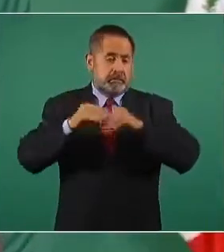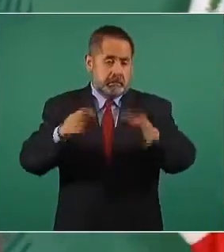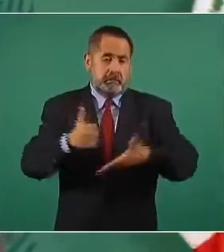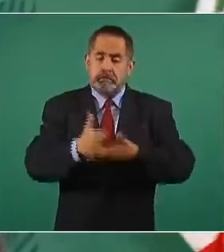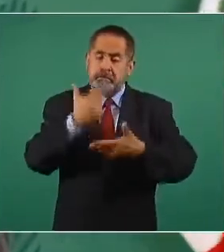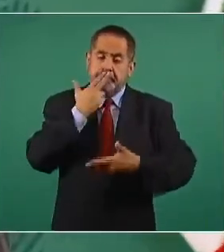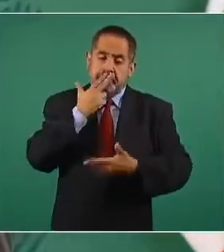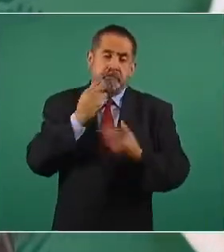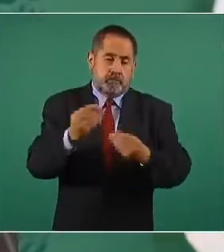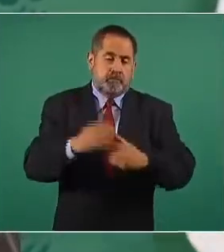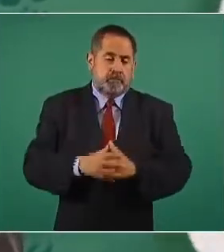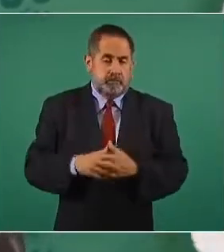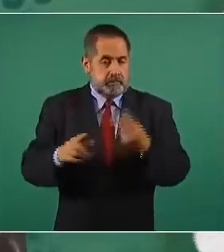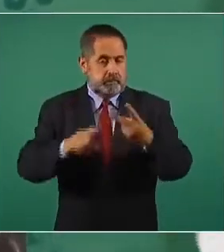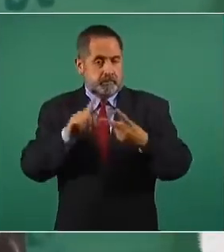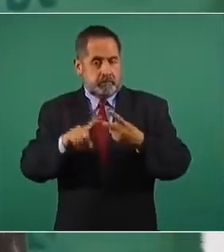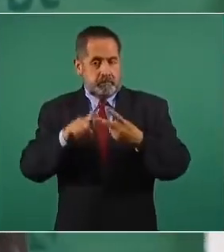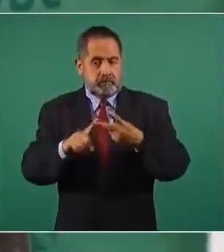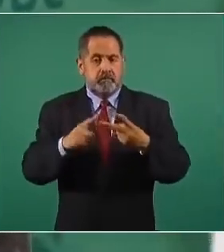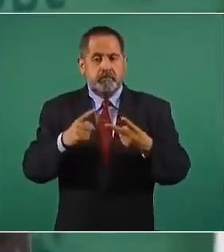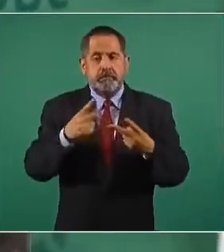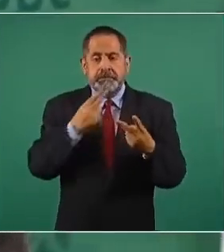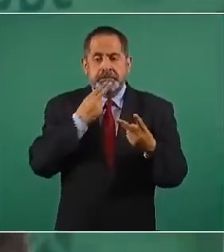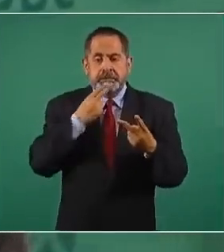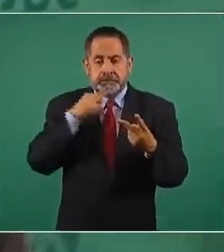Segundo, me sirve